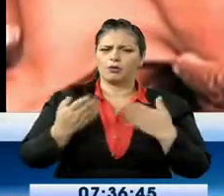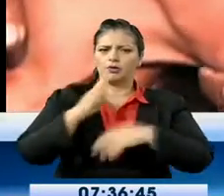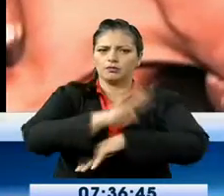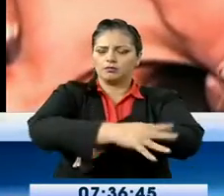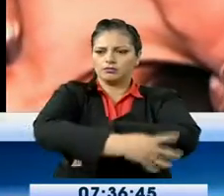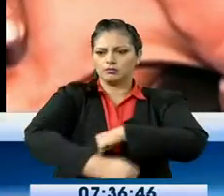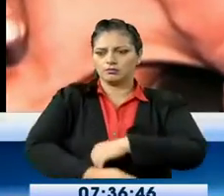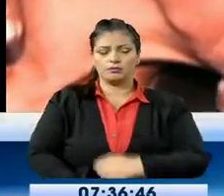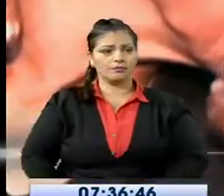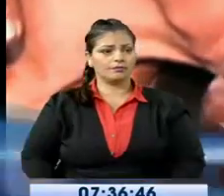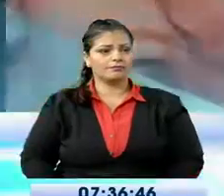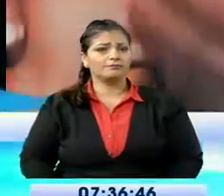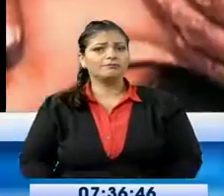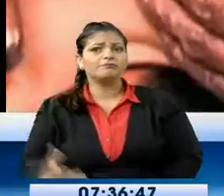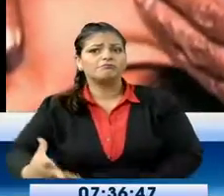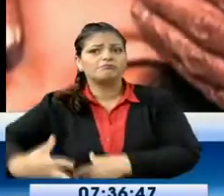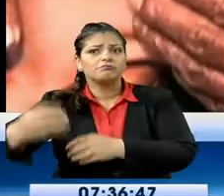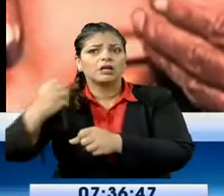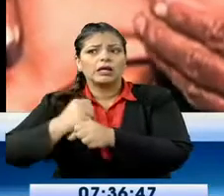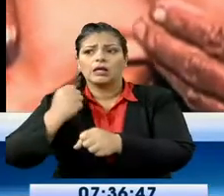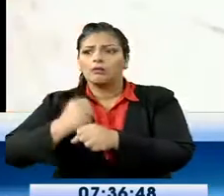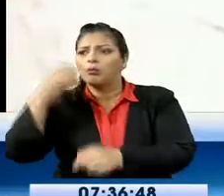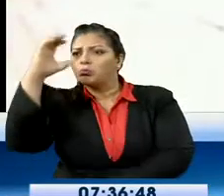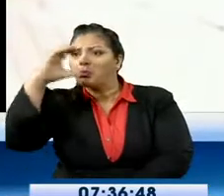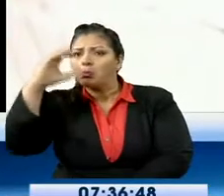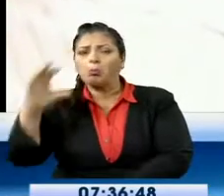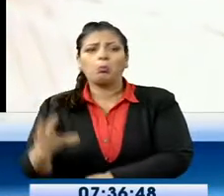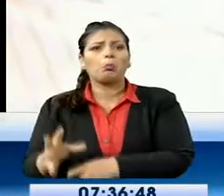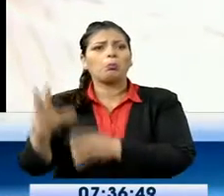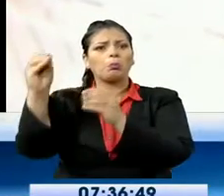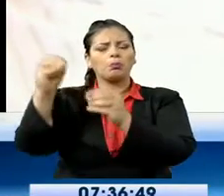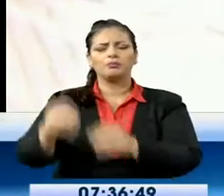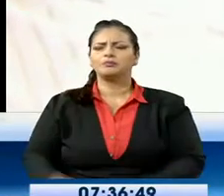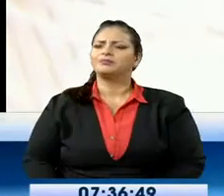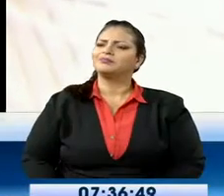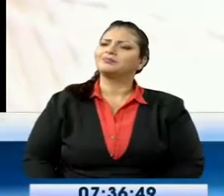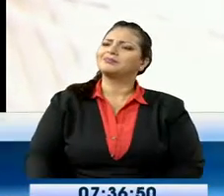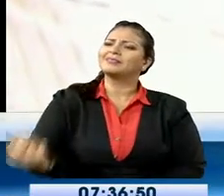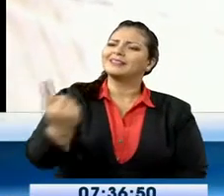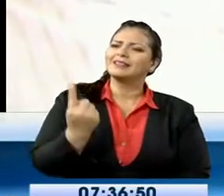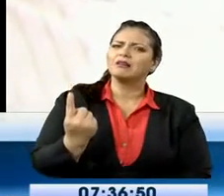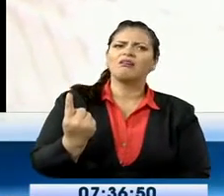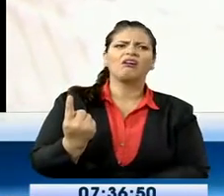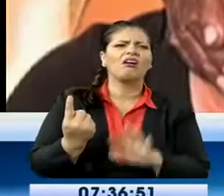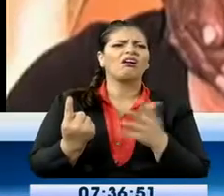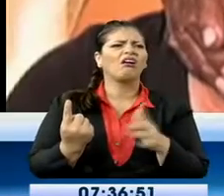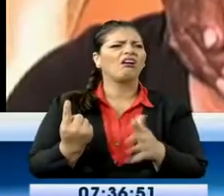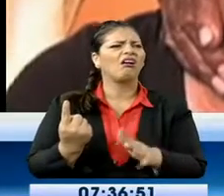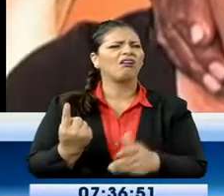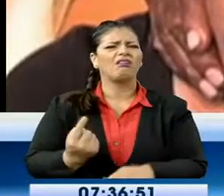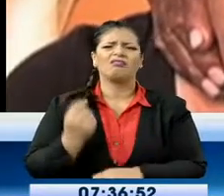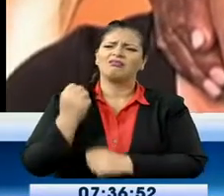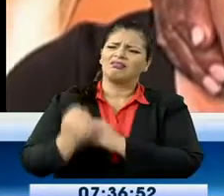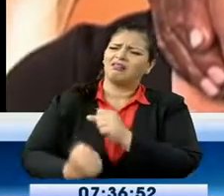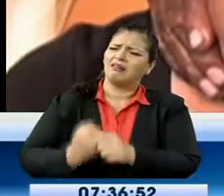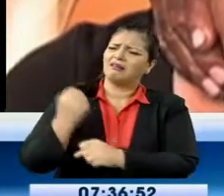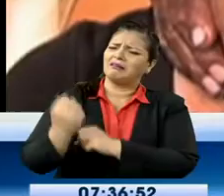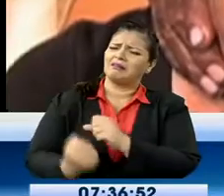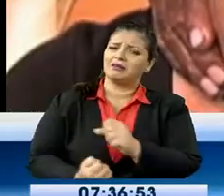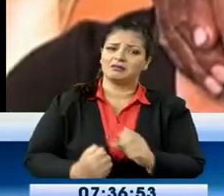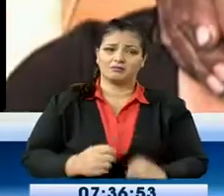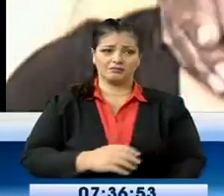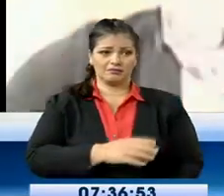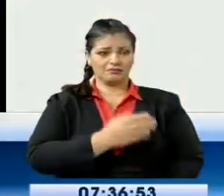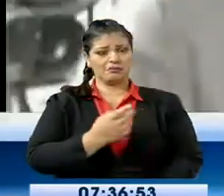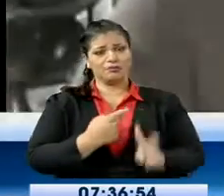su esposo aseguran que no hallan paz desde ese día. No saben qué pudo haber pasado con él, y eso los atormenta. Yo